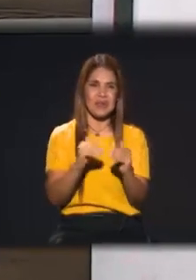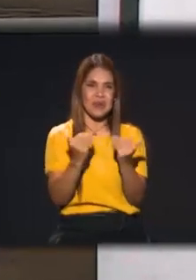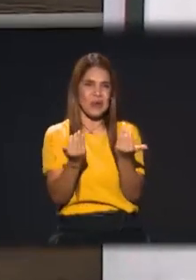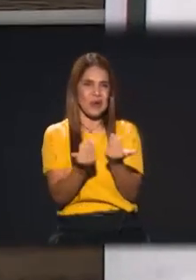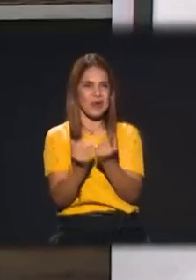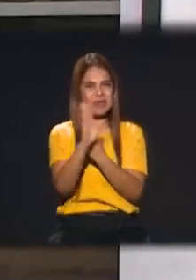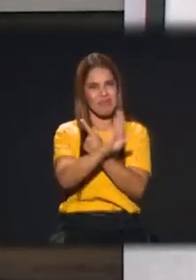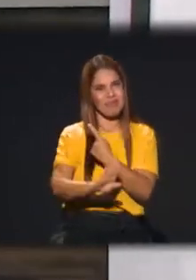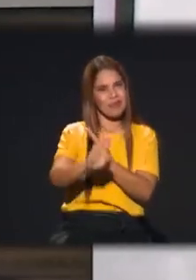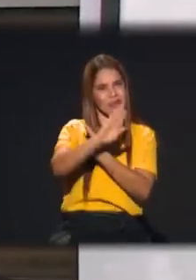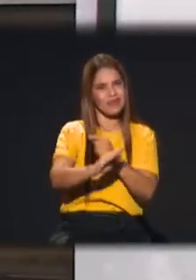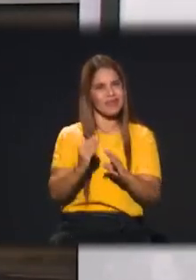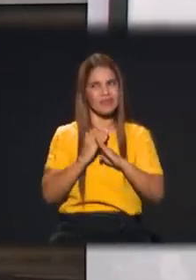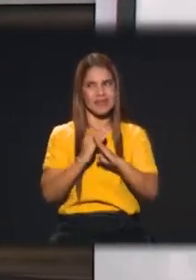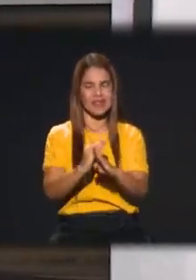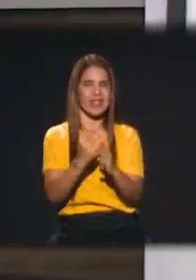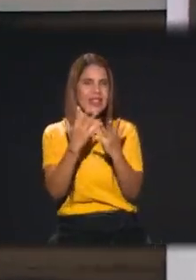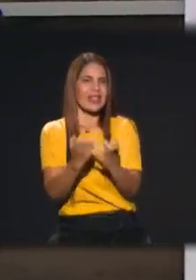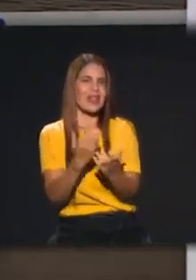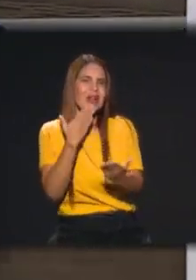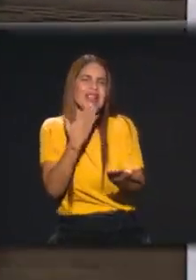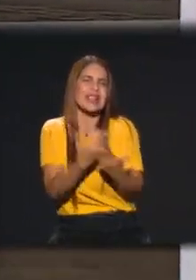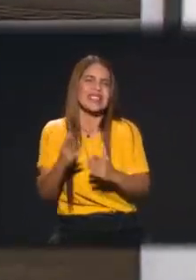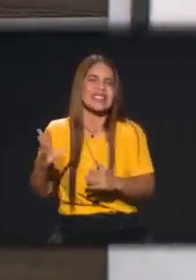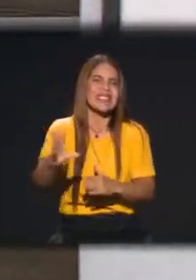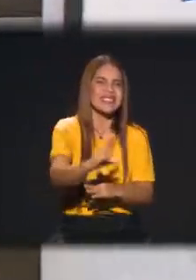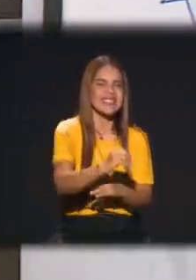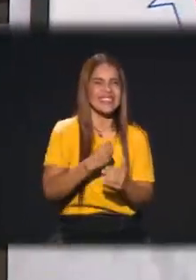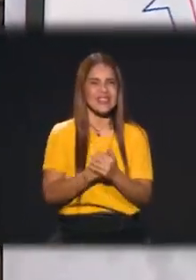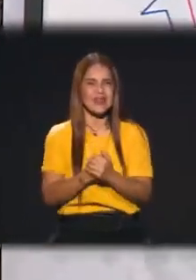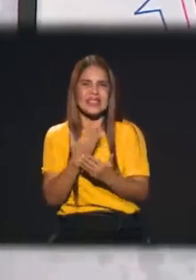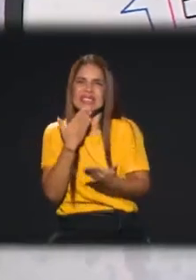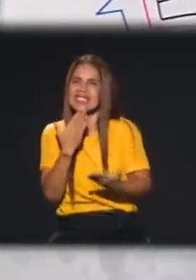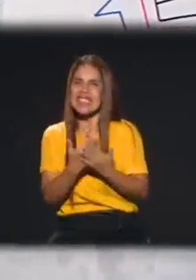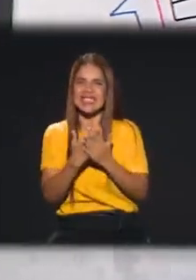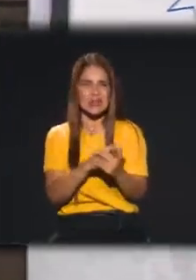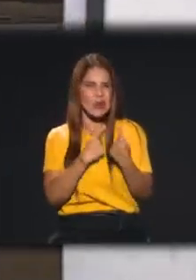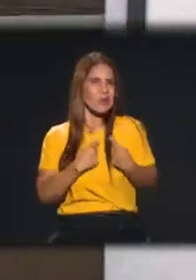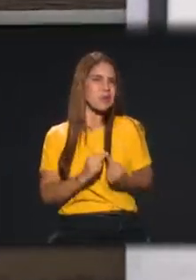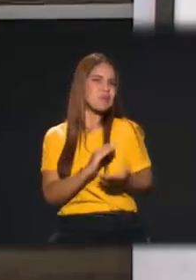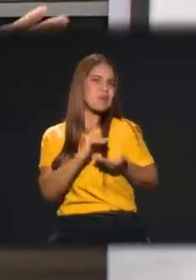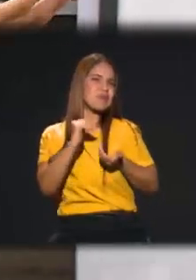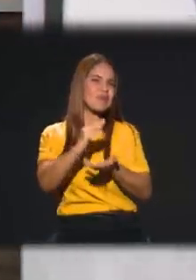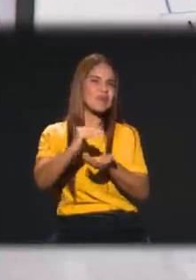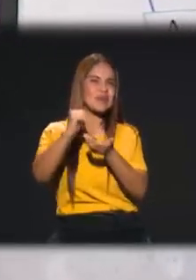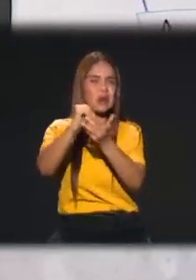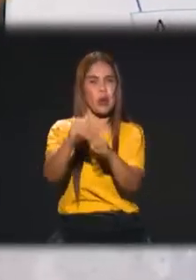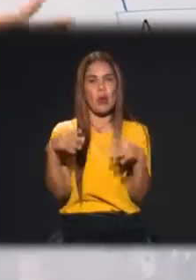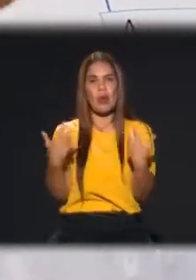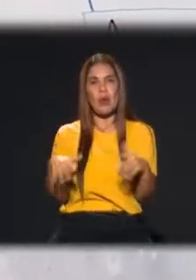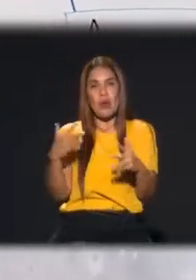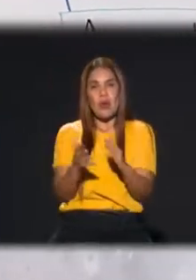entorno protector. Les quiero agradecer con alma y con corazón, qué talento,